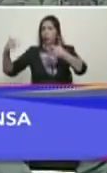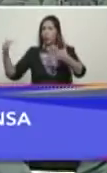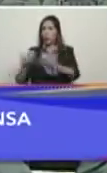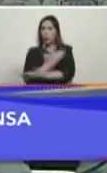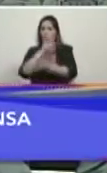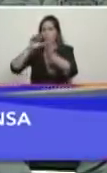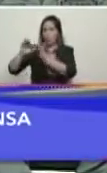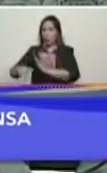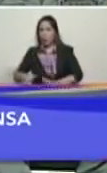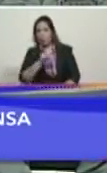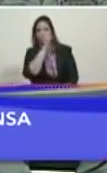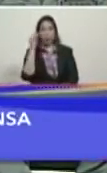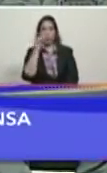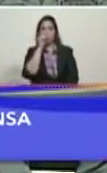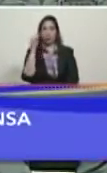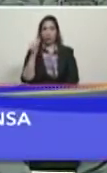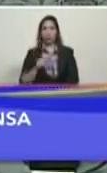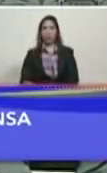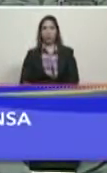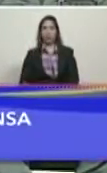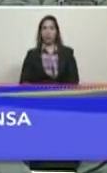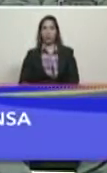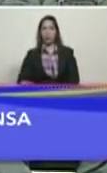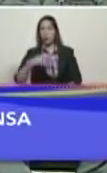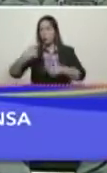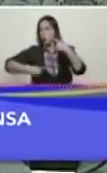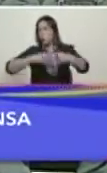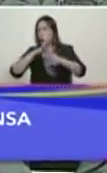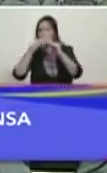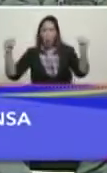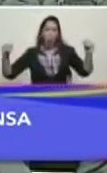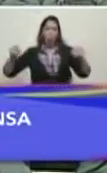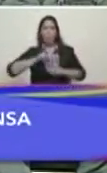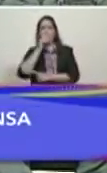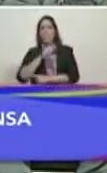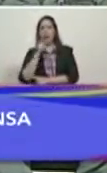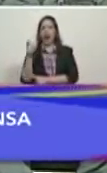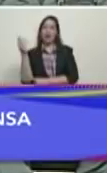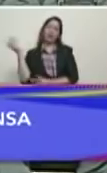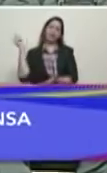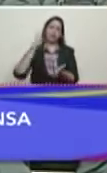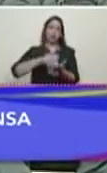el narcotráfico, todos los males que nos vienen de Colombia,